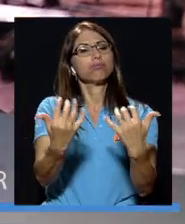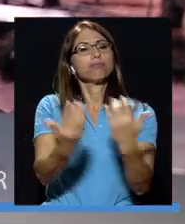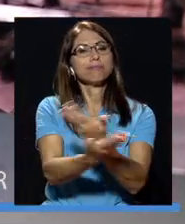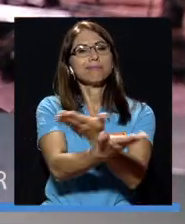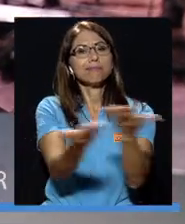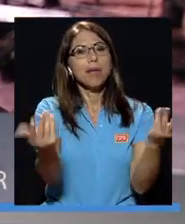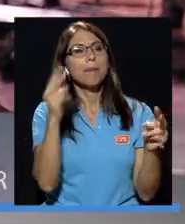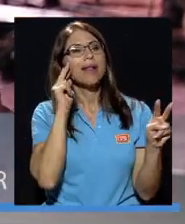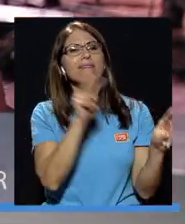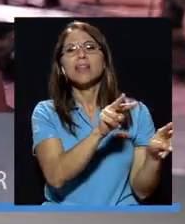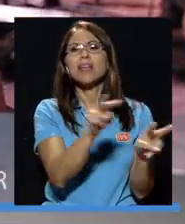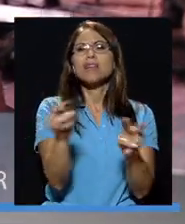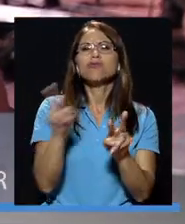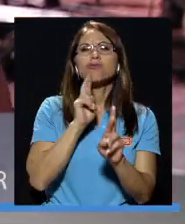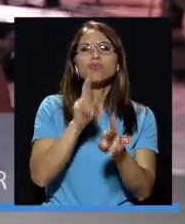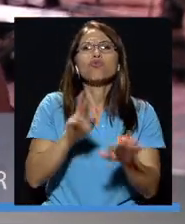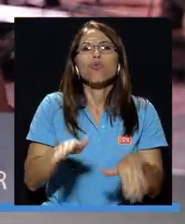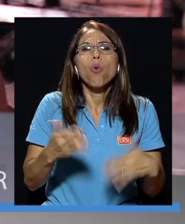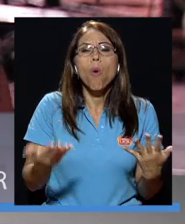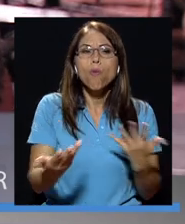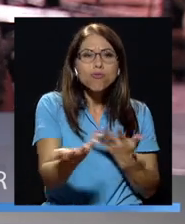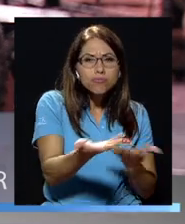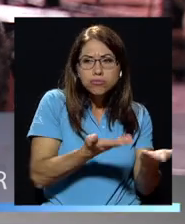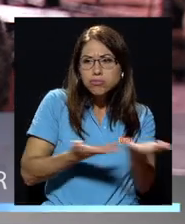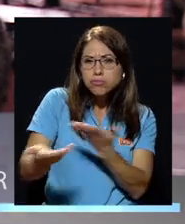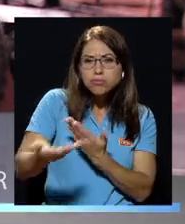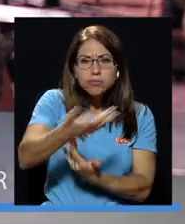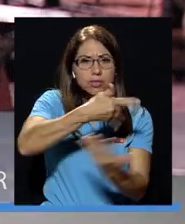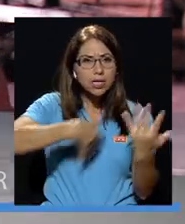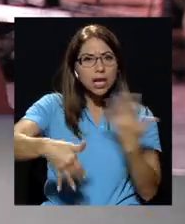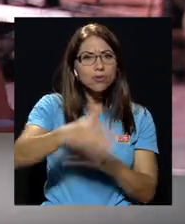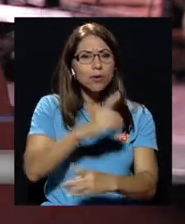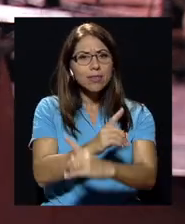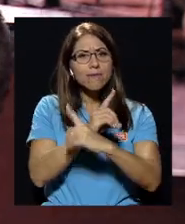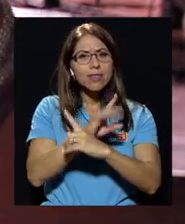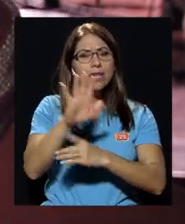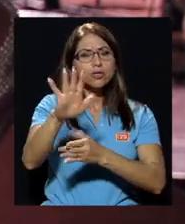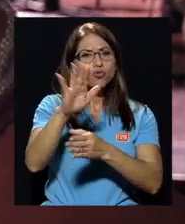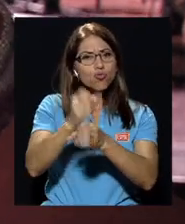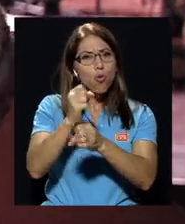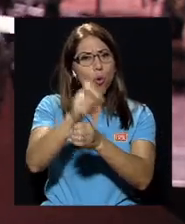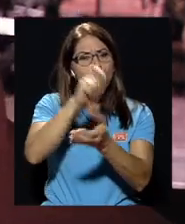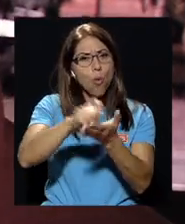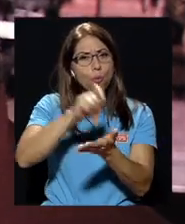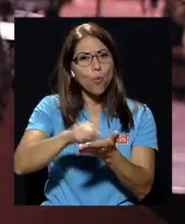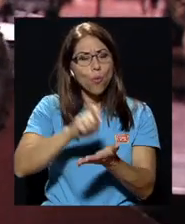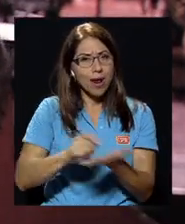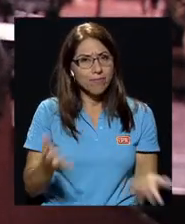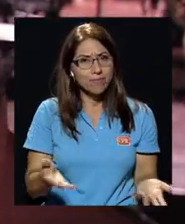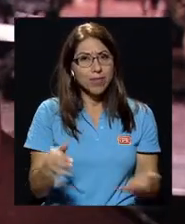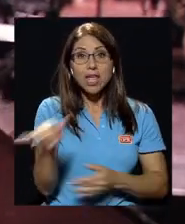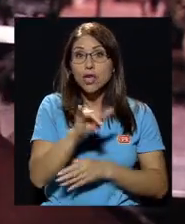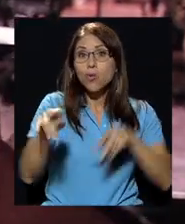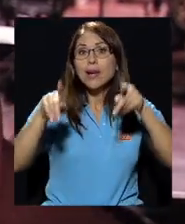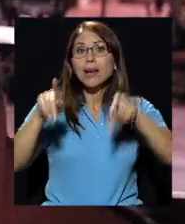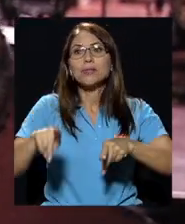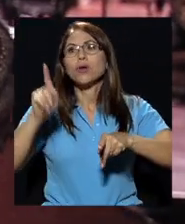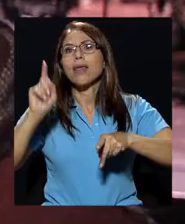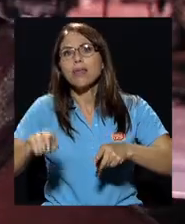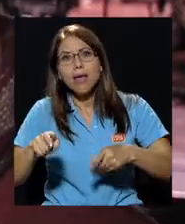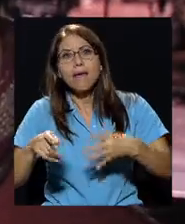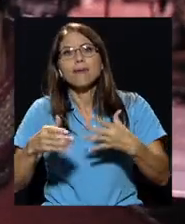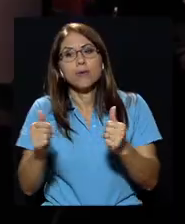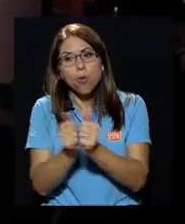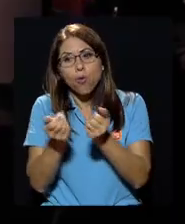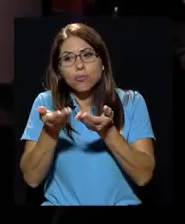también de este público, para interactuar y para defender su obra. Es así como un ejecutante tiene que estar tocando también frente